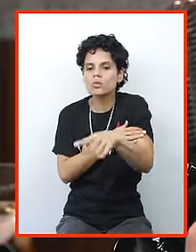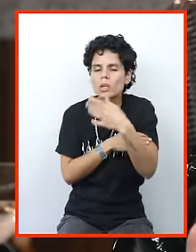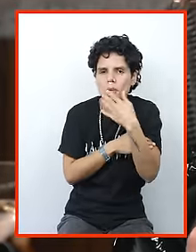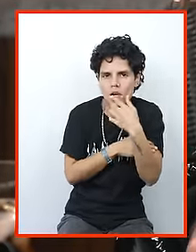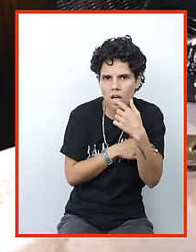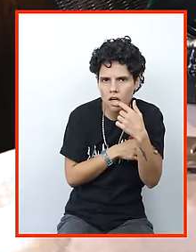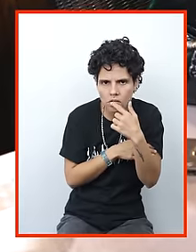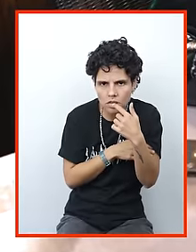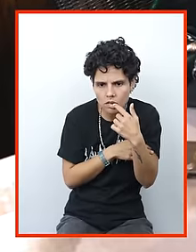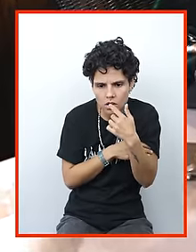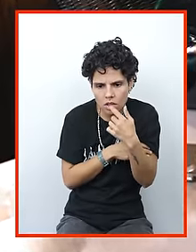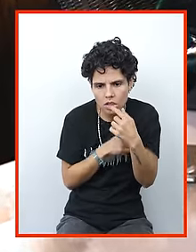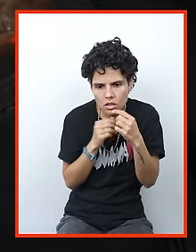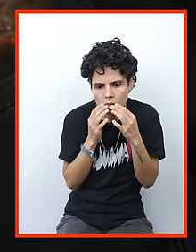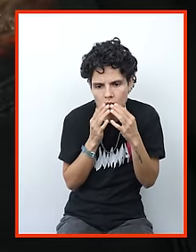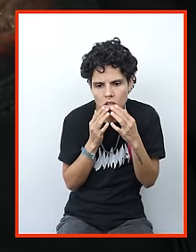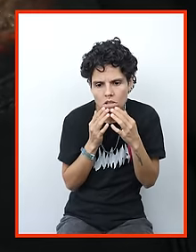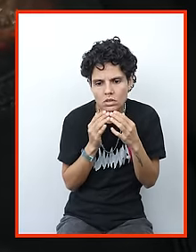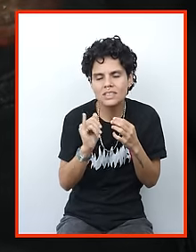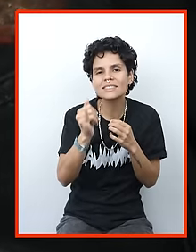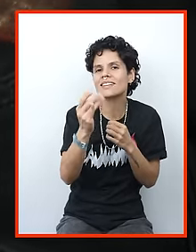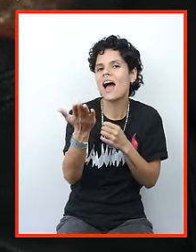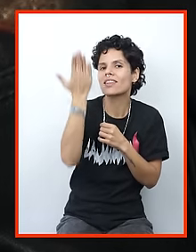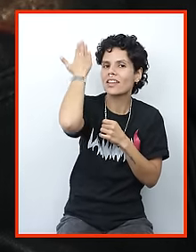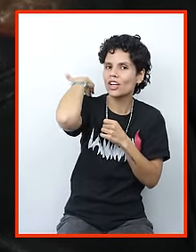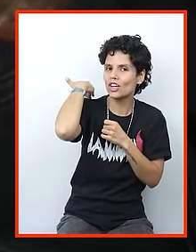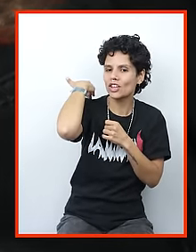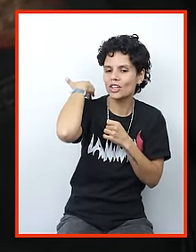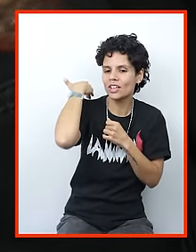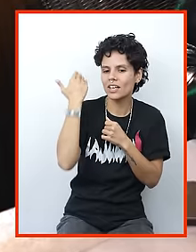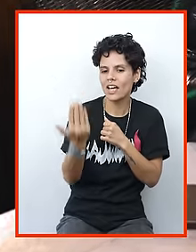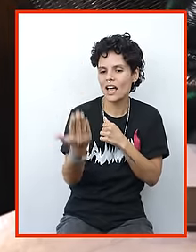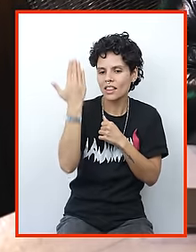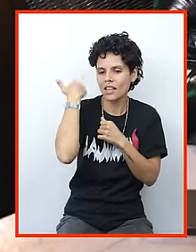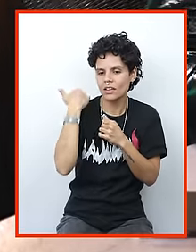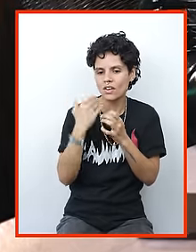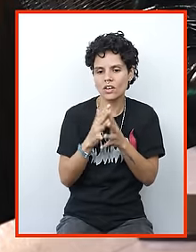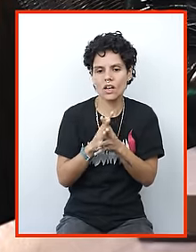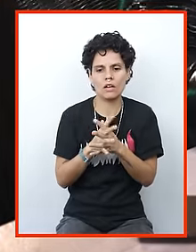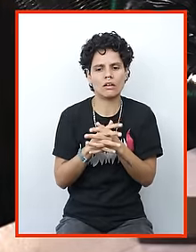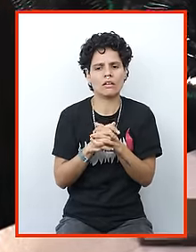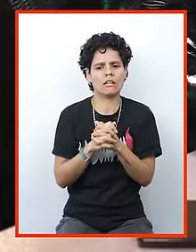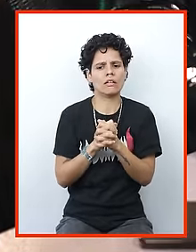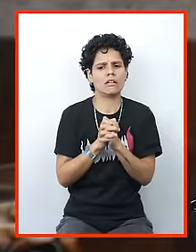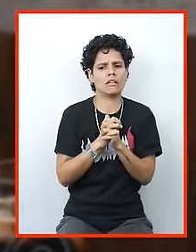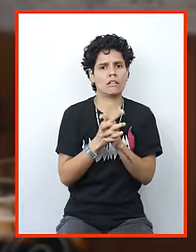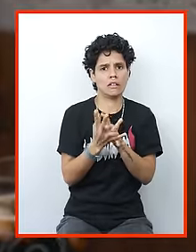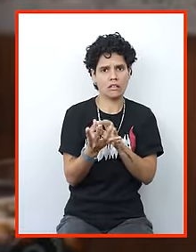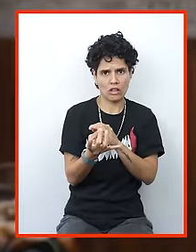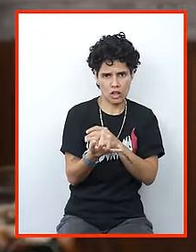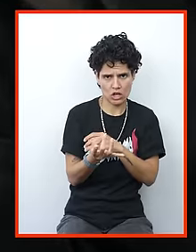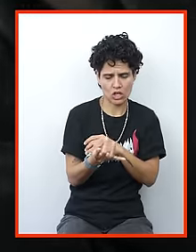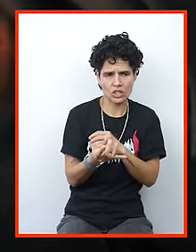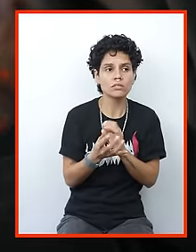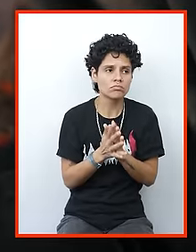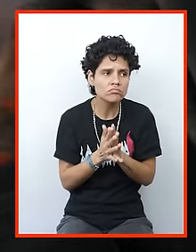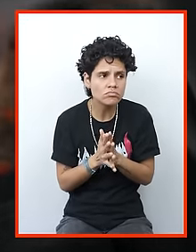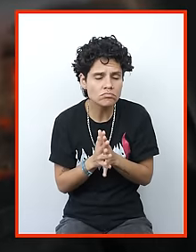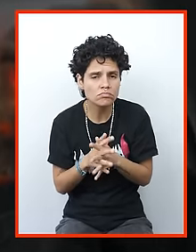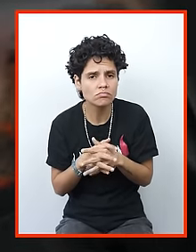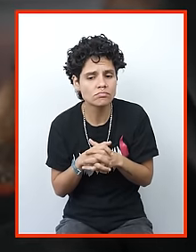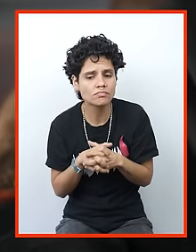tienes el labio tatuado, no? Sí. No, te pasaste. Este es el álbum anterior. No, tú más chimba que yo. ¿Y ese te dolió también?